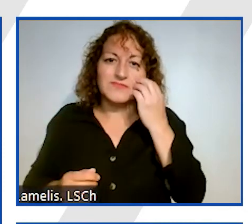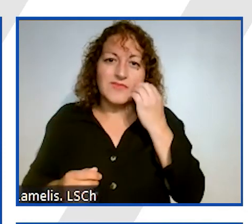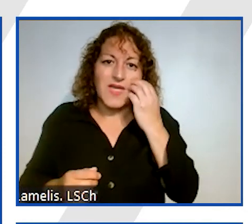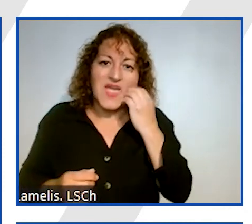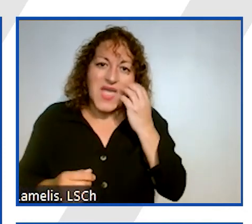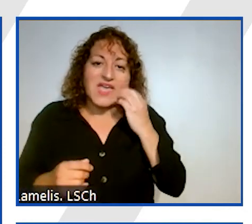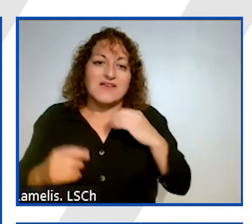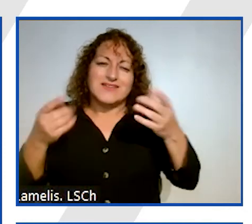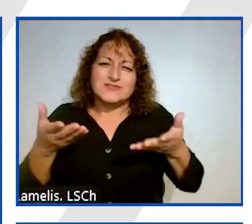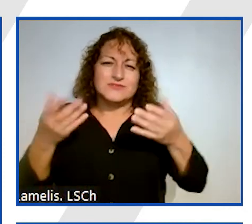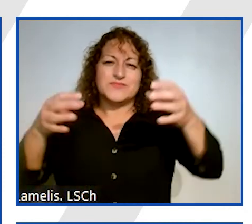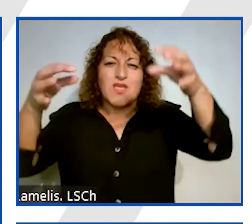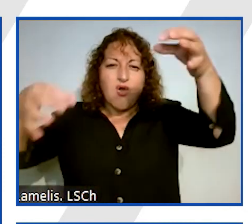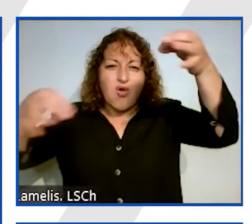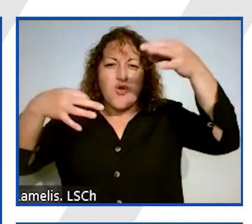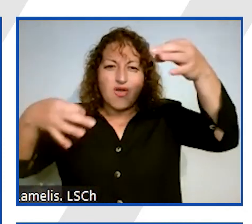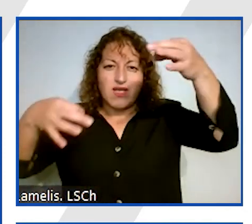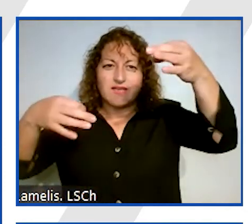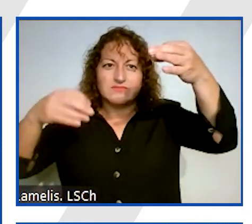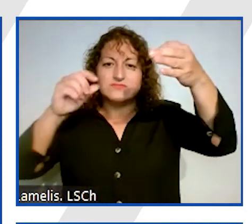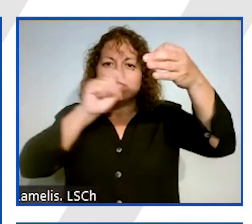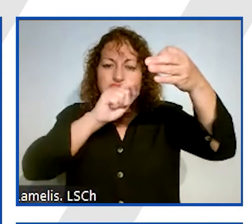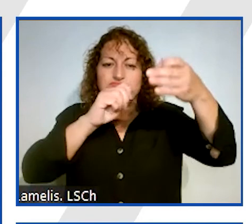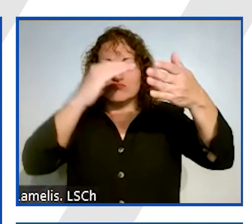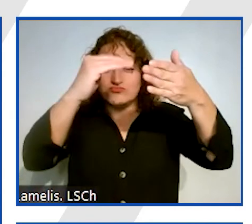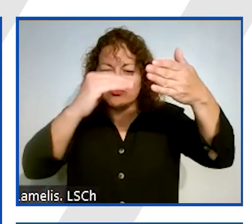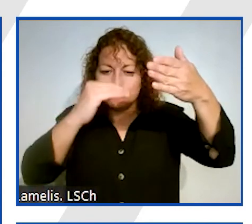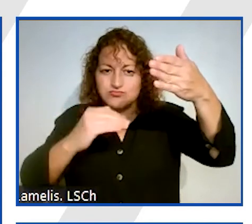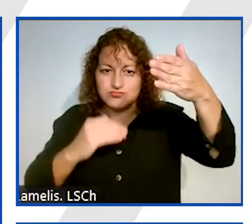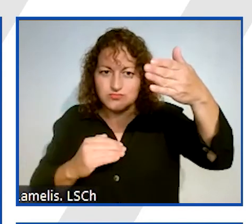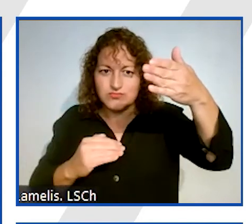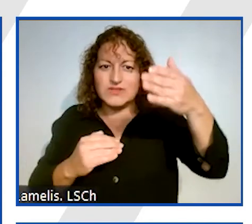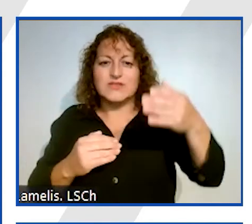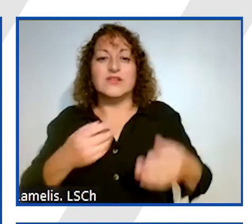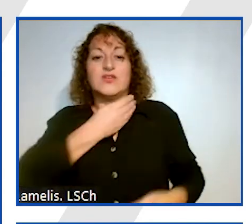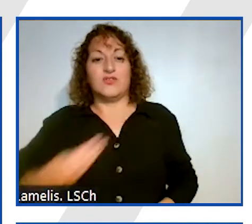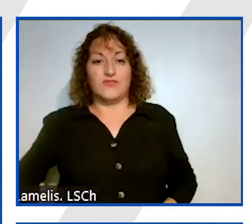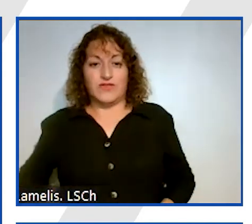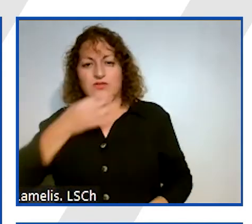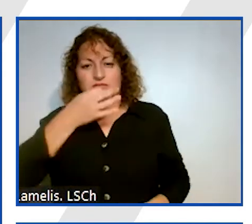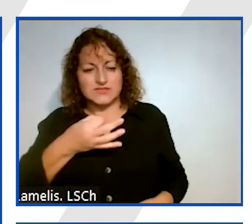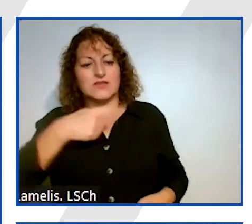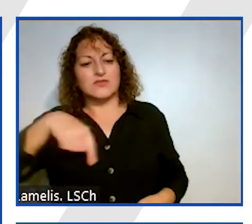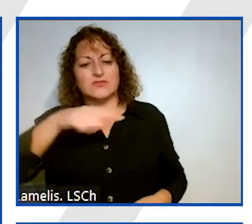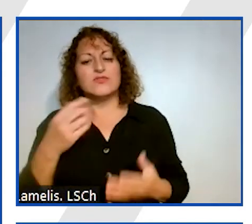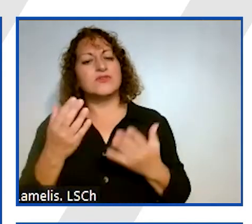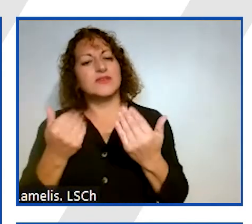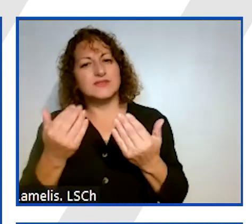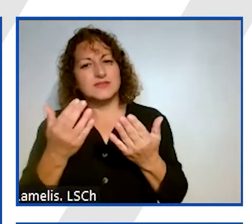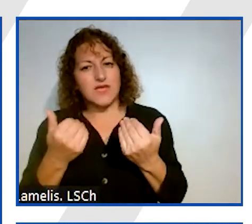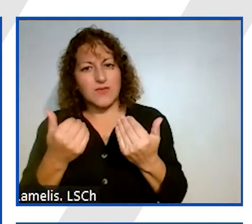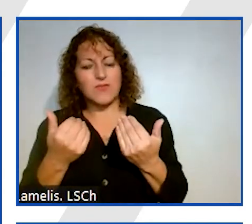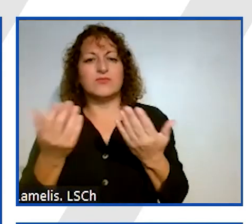de ruta con objetivos de conservación. Es donde el gobierno dice, necesitamos hacer énfasis en cada una de estas